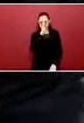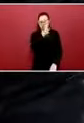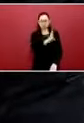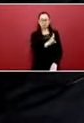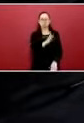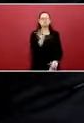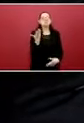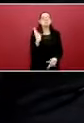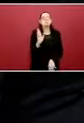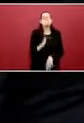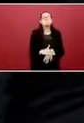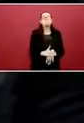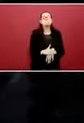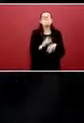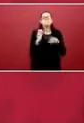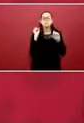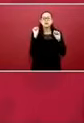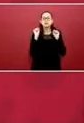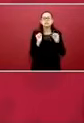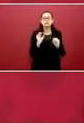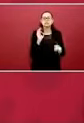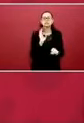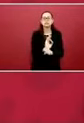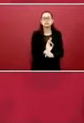seguro, sino